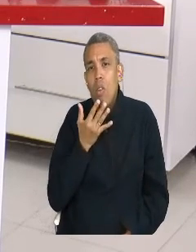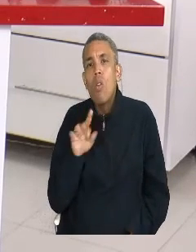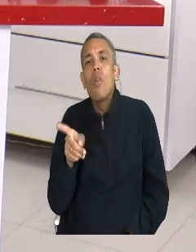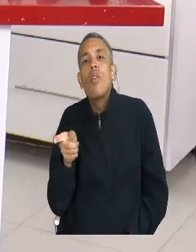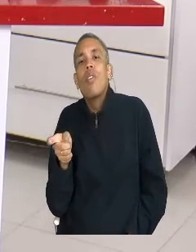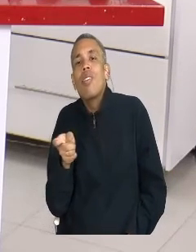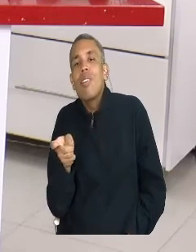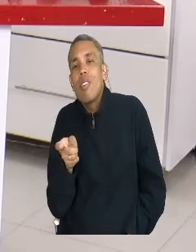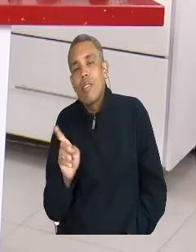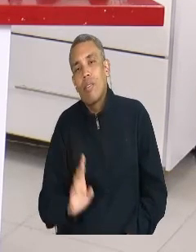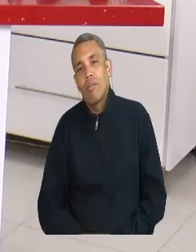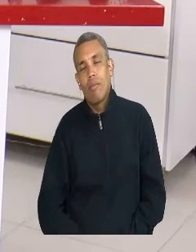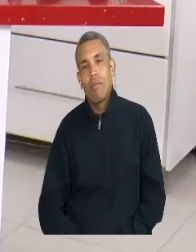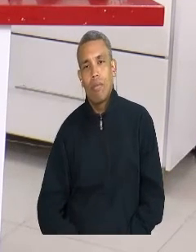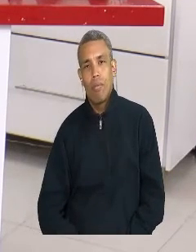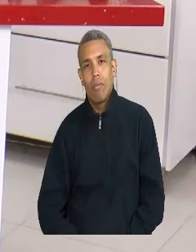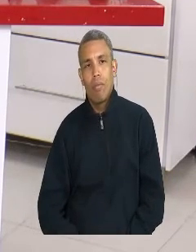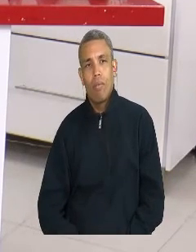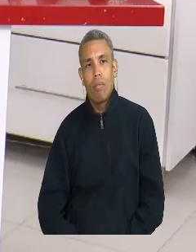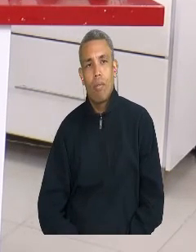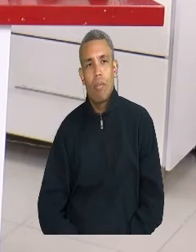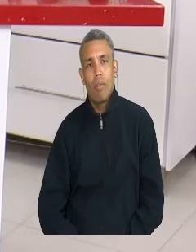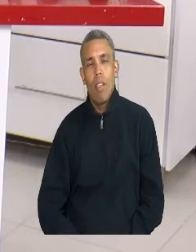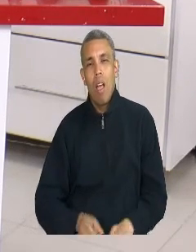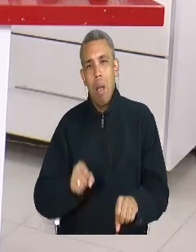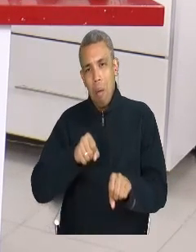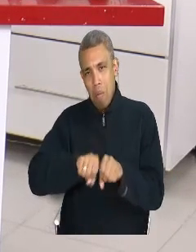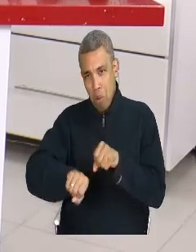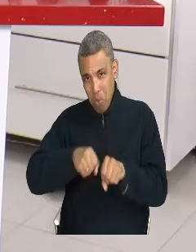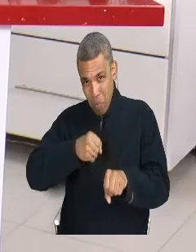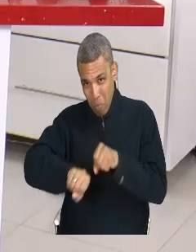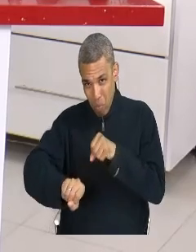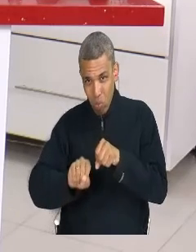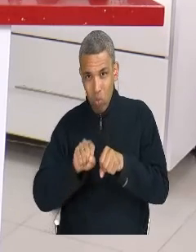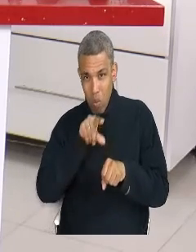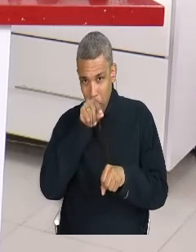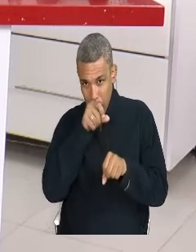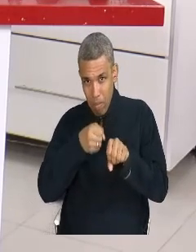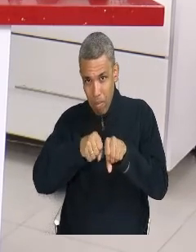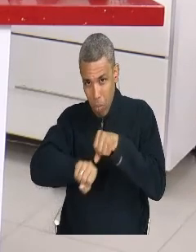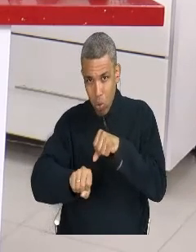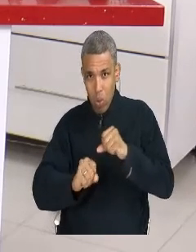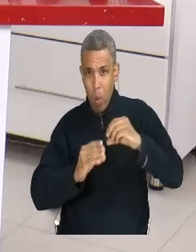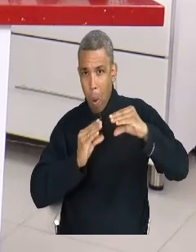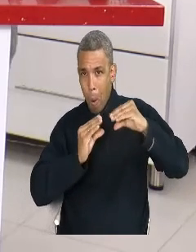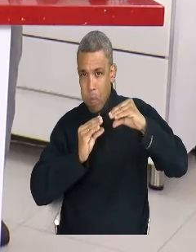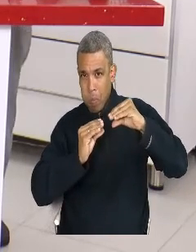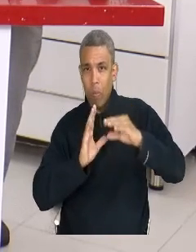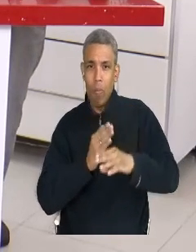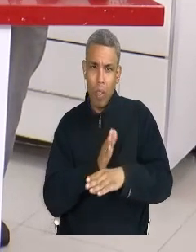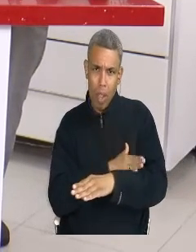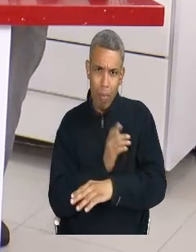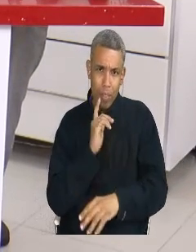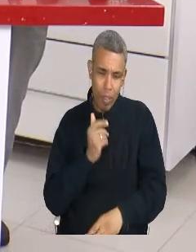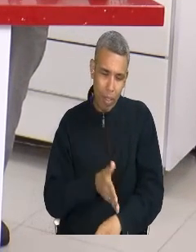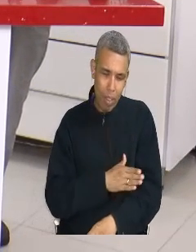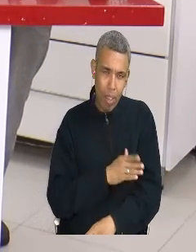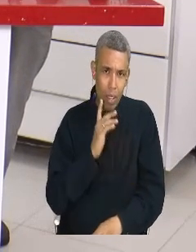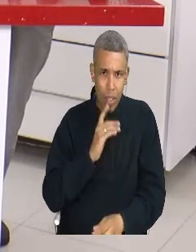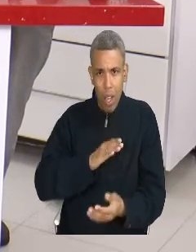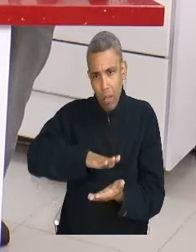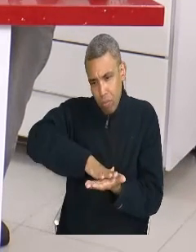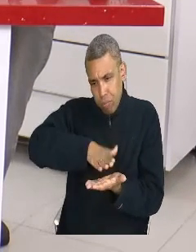camarón crudo. Acá tenemos la pechuga, que ya como les dije, previamente está asada. Entonces, ¿cuál es la idea?